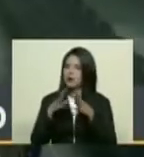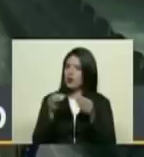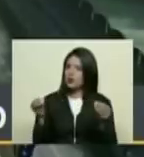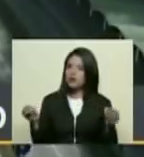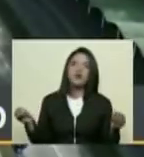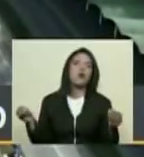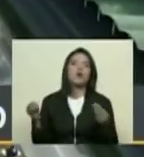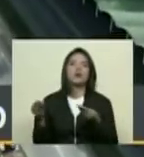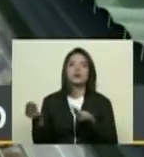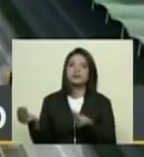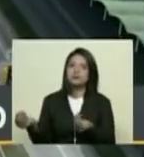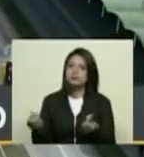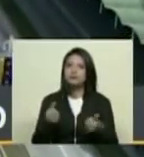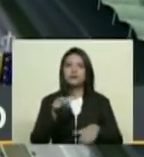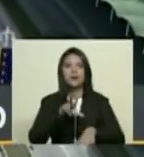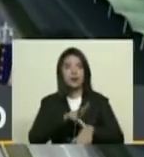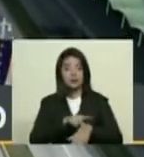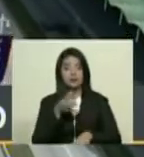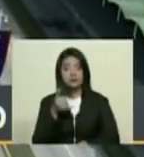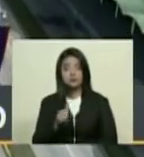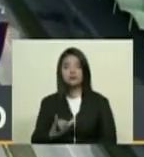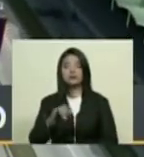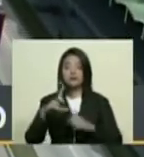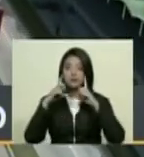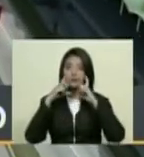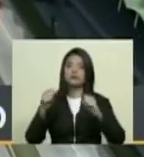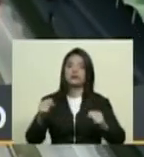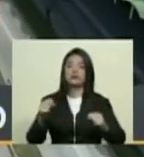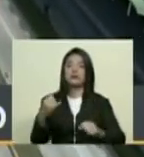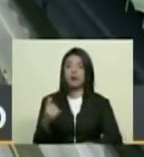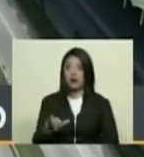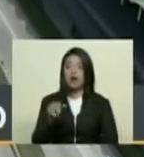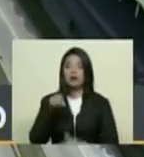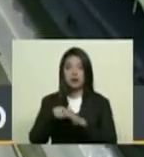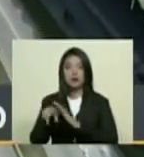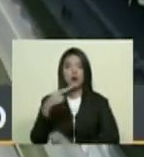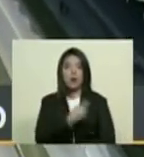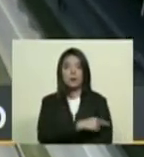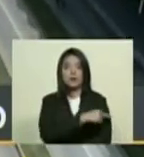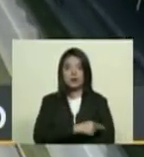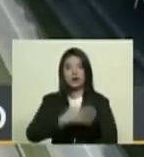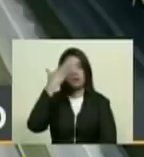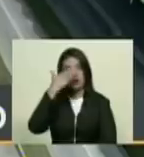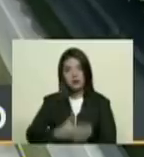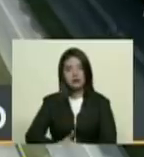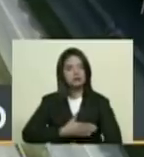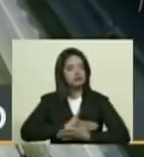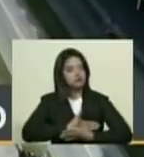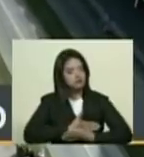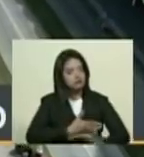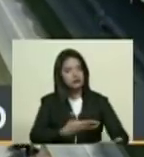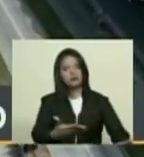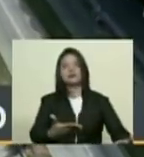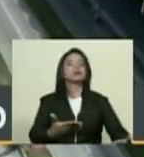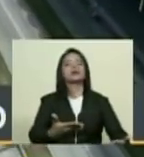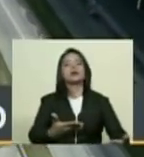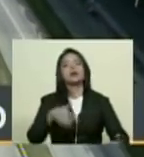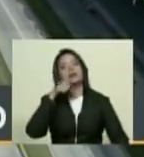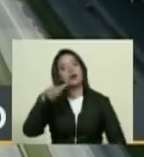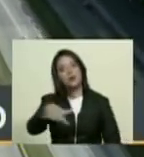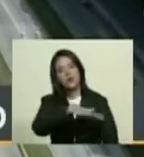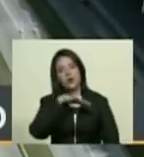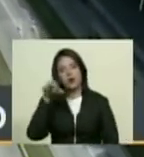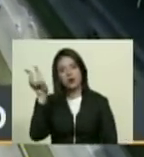la mística médica que existe, profesional que existe en nuestros hospitales militares, está puesta al servicio del pueblo